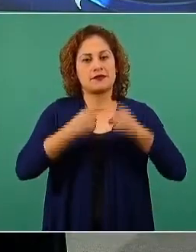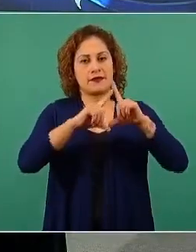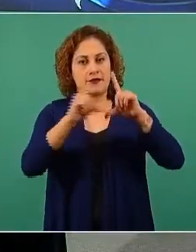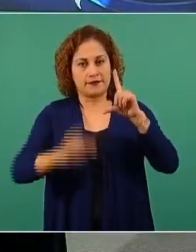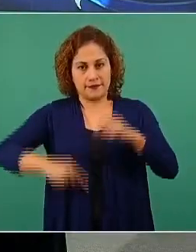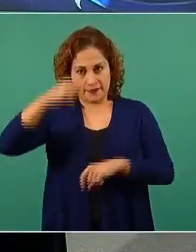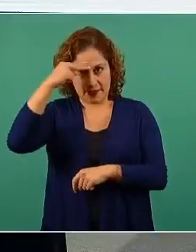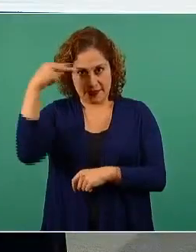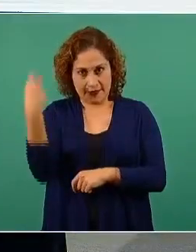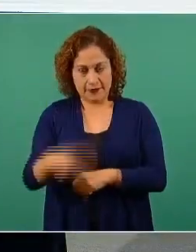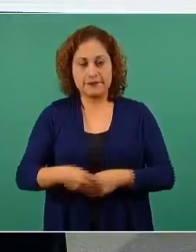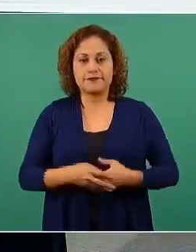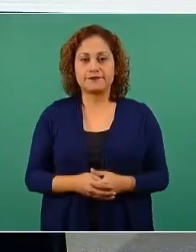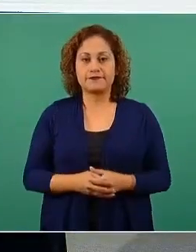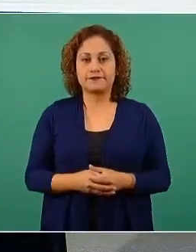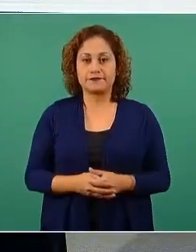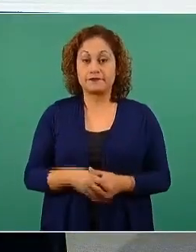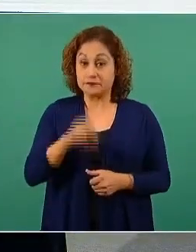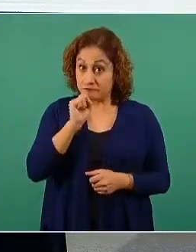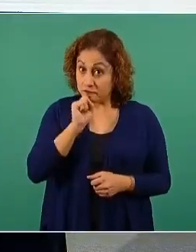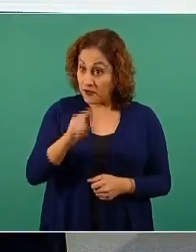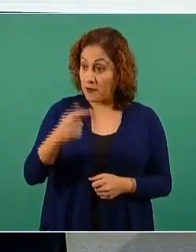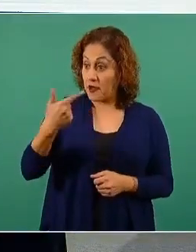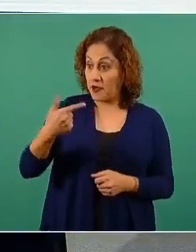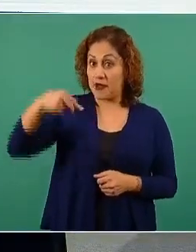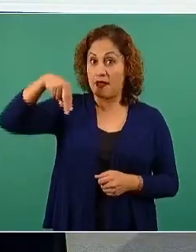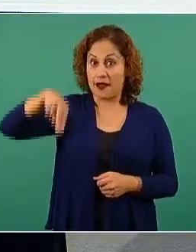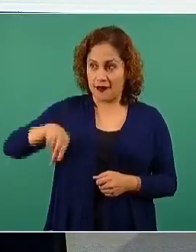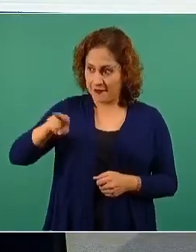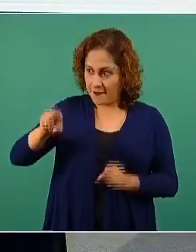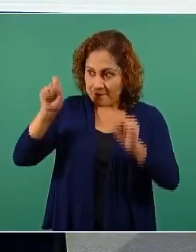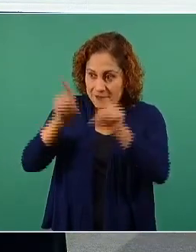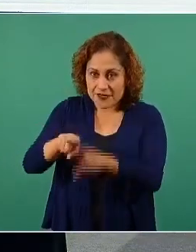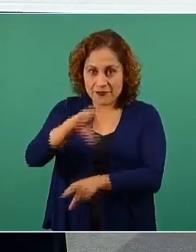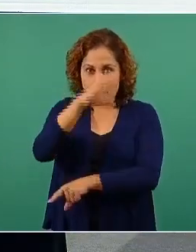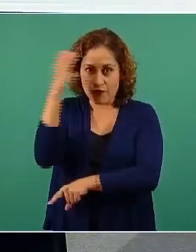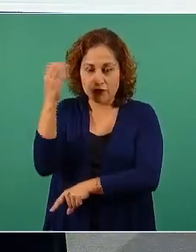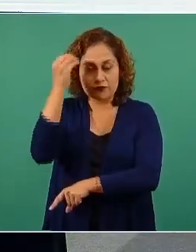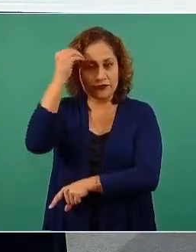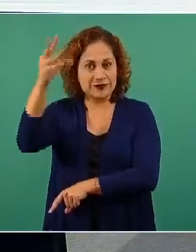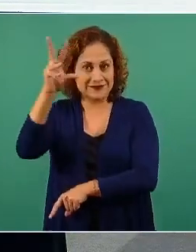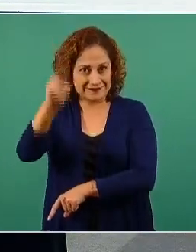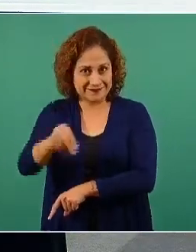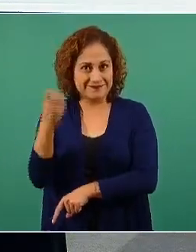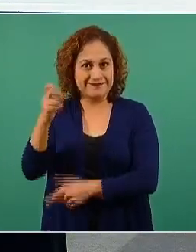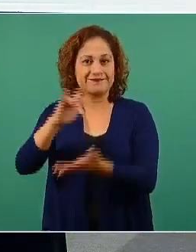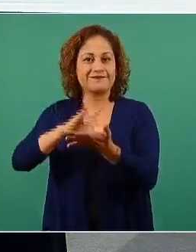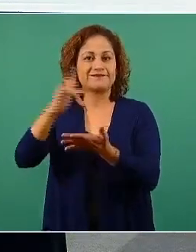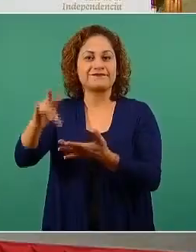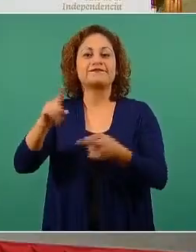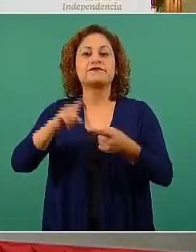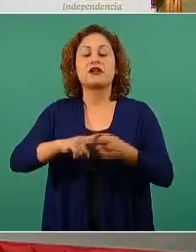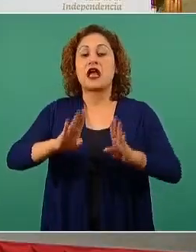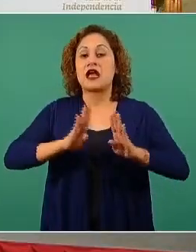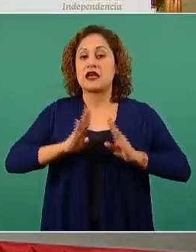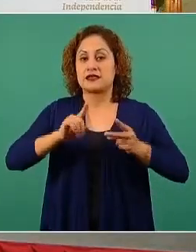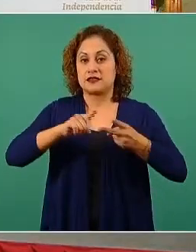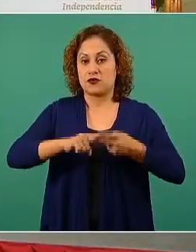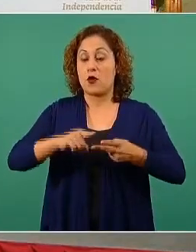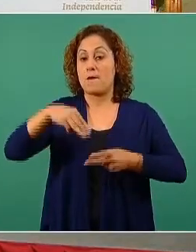siguiente. Y los compañeros de la Guardia Nacional, por cierto, ahí estaban en la foto, que no se nos olvide. Ejército, Marina, Guardia